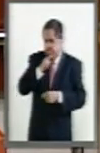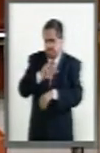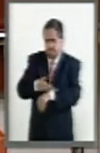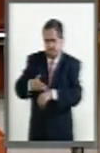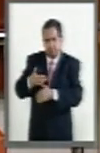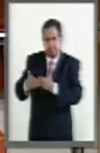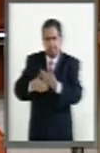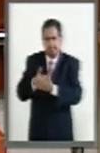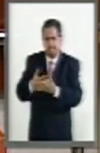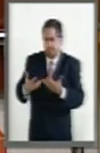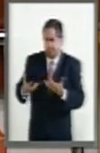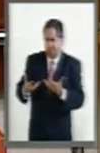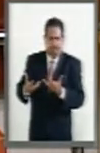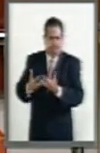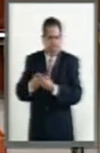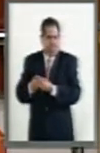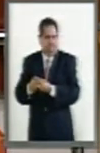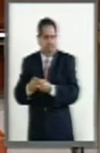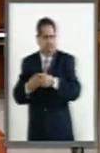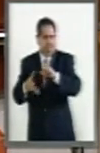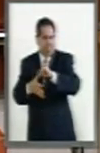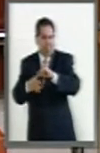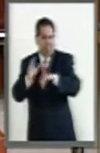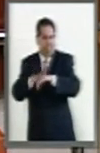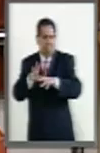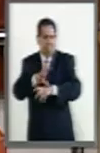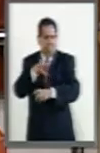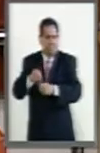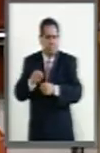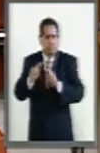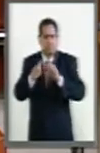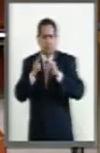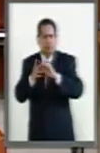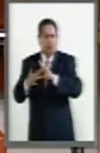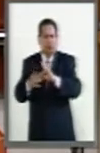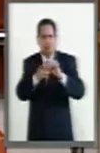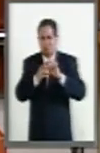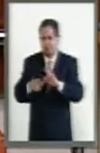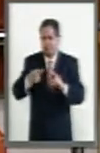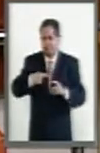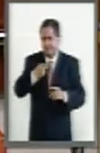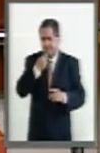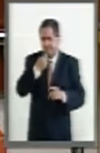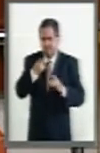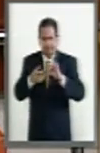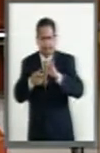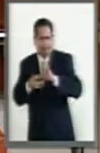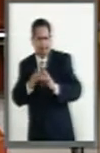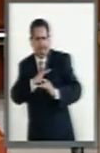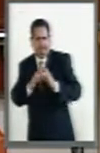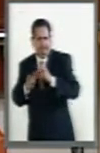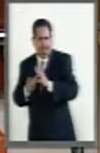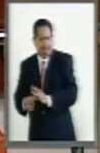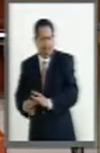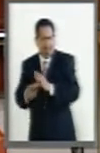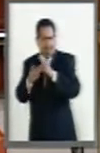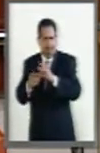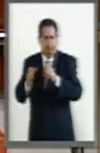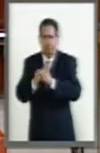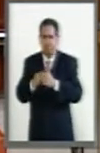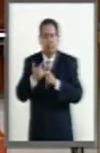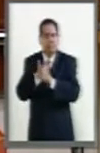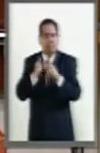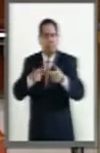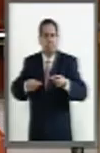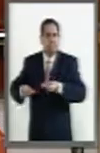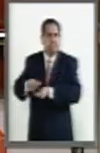de integración regional que garantice la conformación de una Unión Hispanoamericana de Naciones con una zona de libre